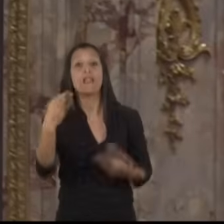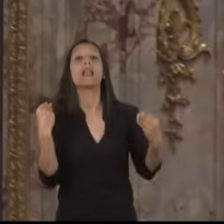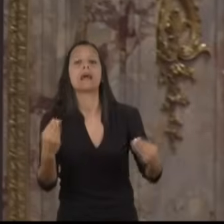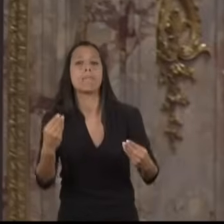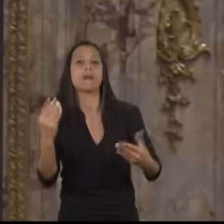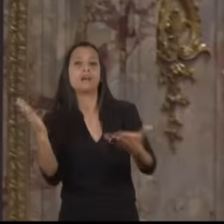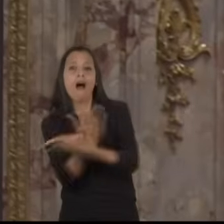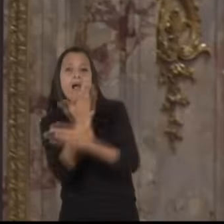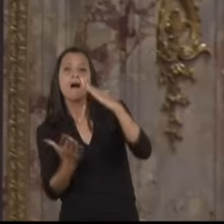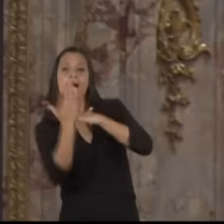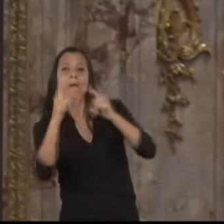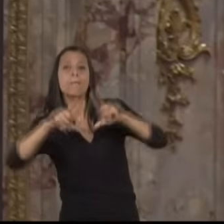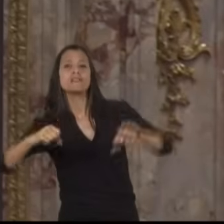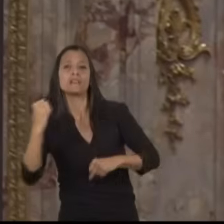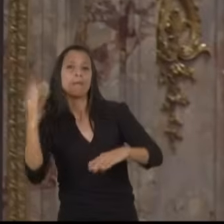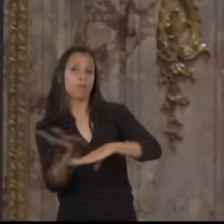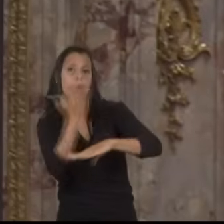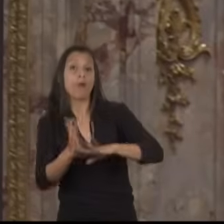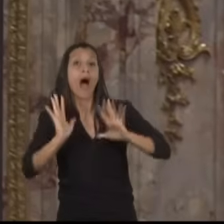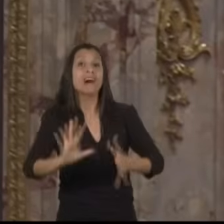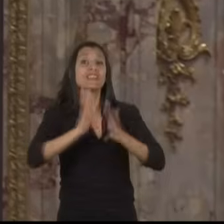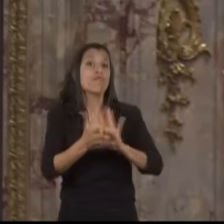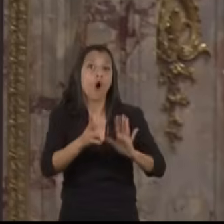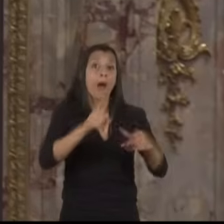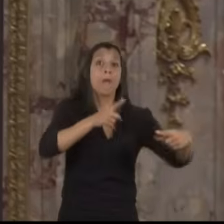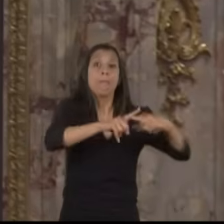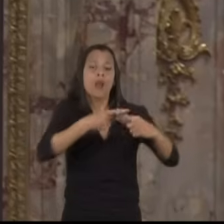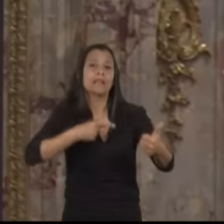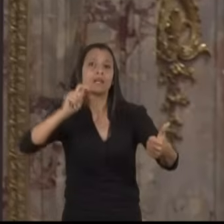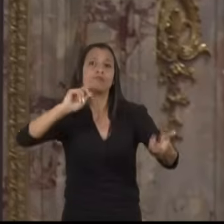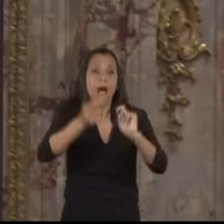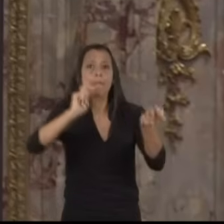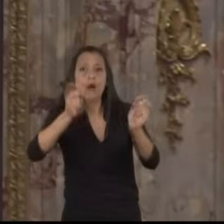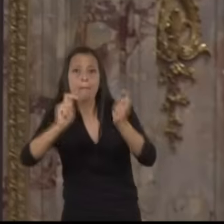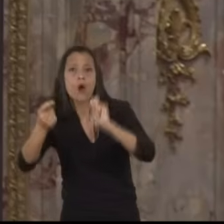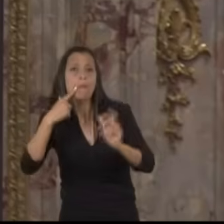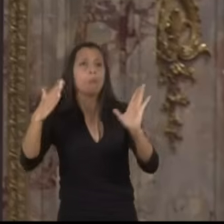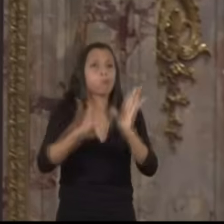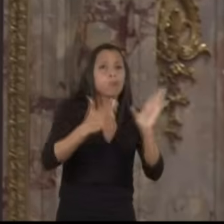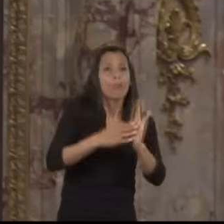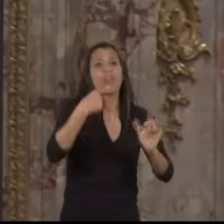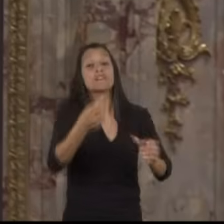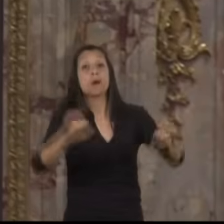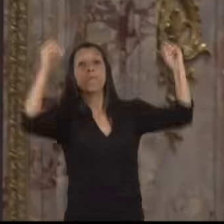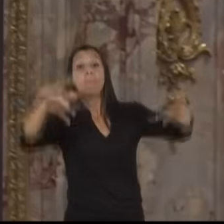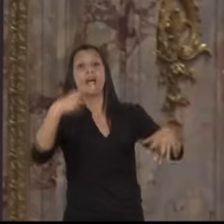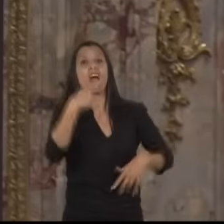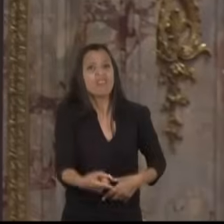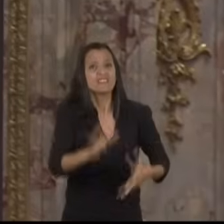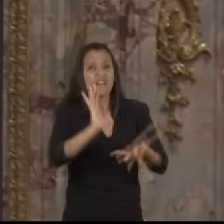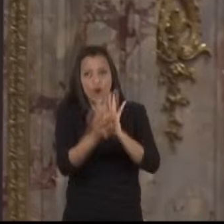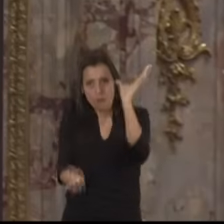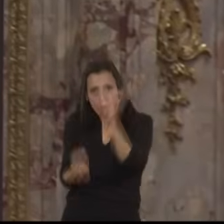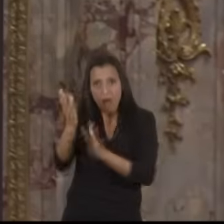así pasaron toda clase de políticos por el gobierno, intentando aplicar esta supuesta receta mágica inventada por John Maynard